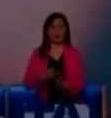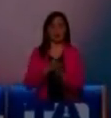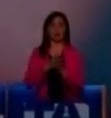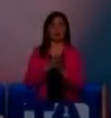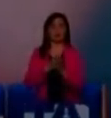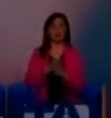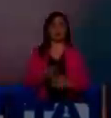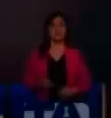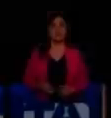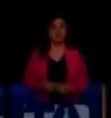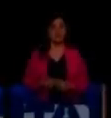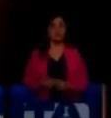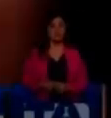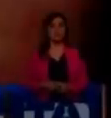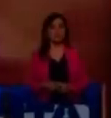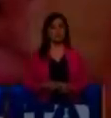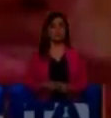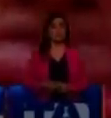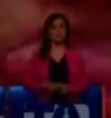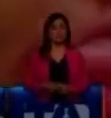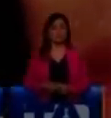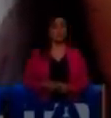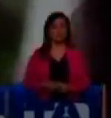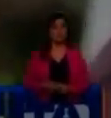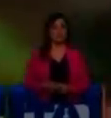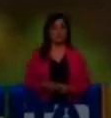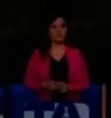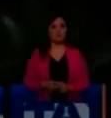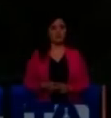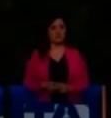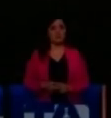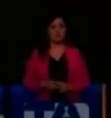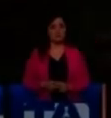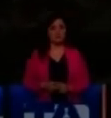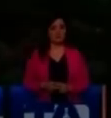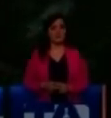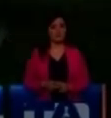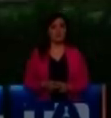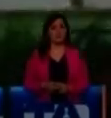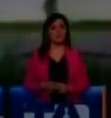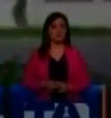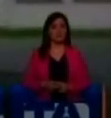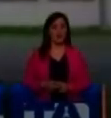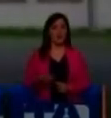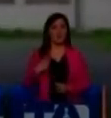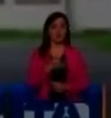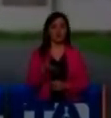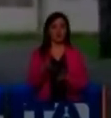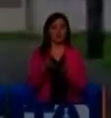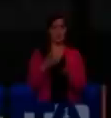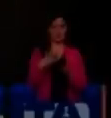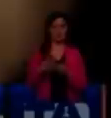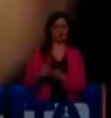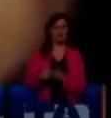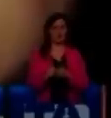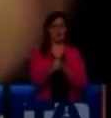urgencias al Gran Quemado, también la cartilla, el primer respondiente, pues para que haya una ruta, este tipo de situaciones